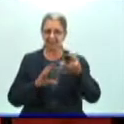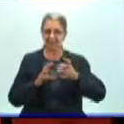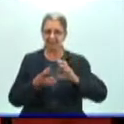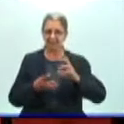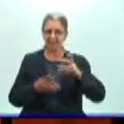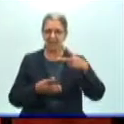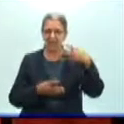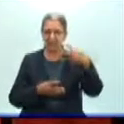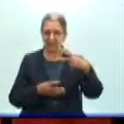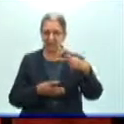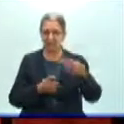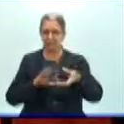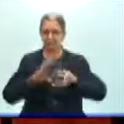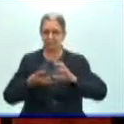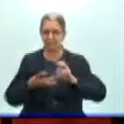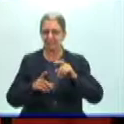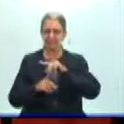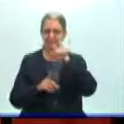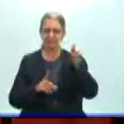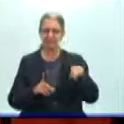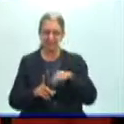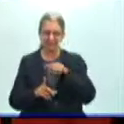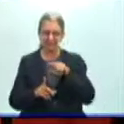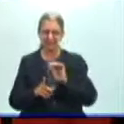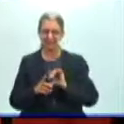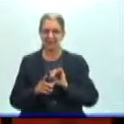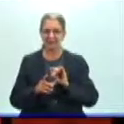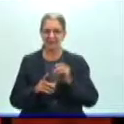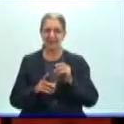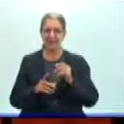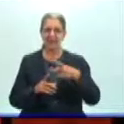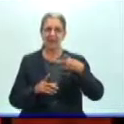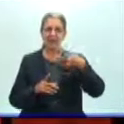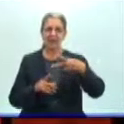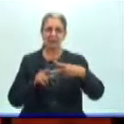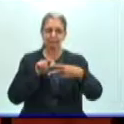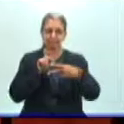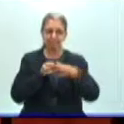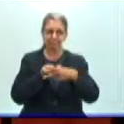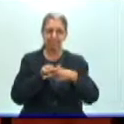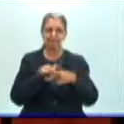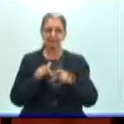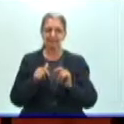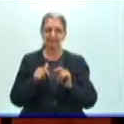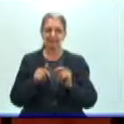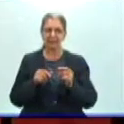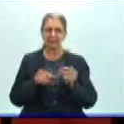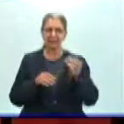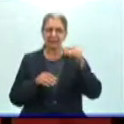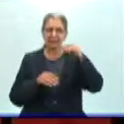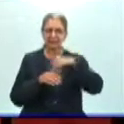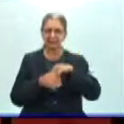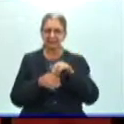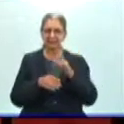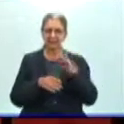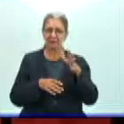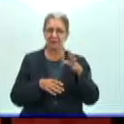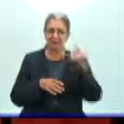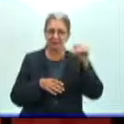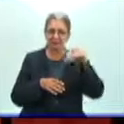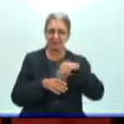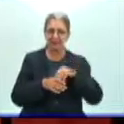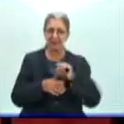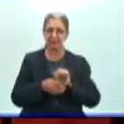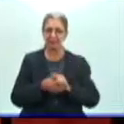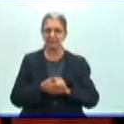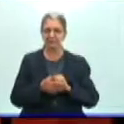forman en la circunferencia: el ángulo central, el inscrito y el semi-inscrito. ¿Qué